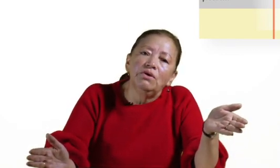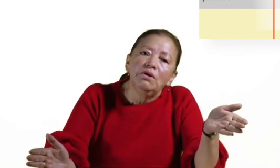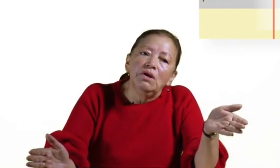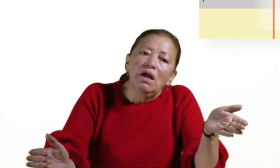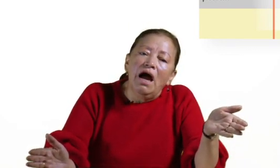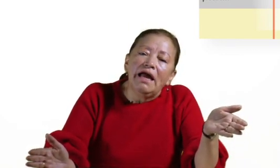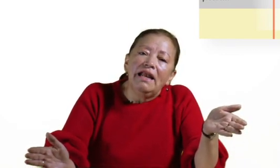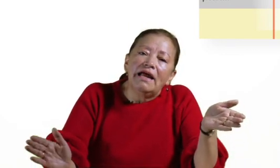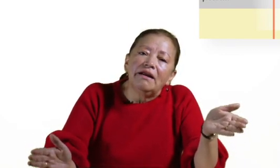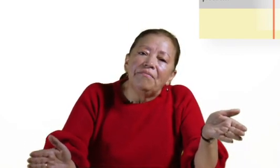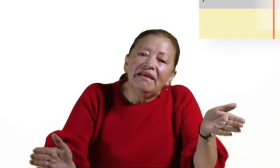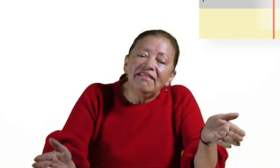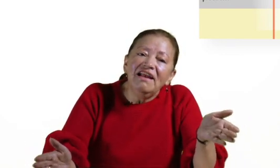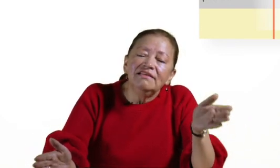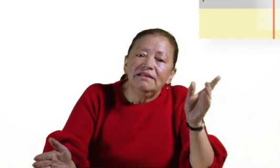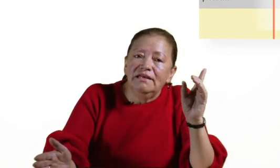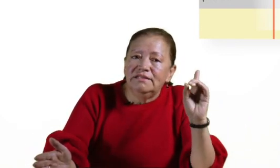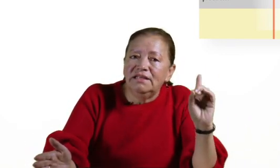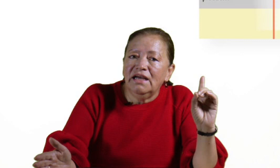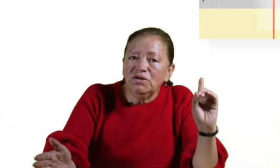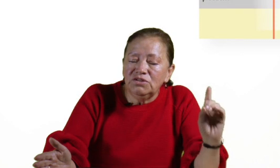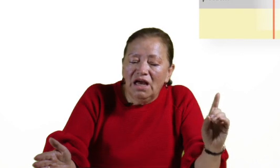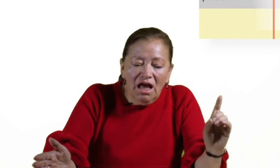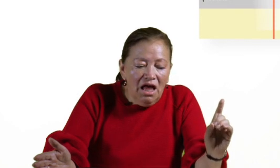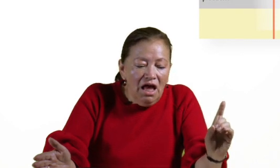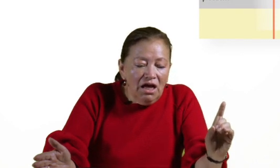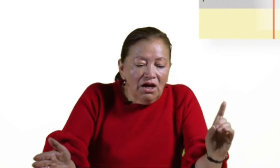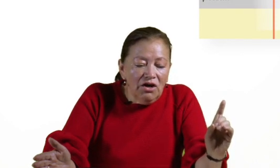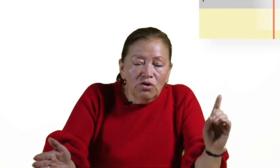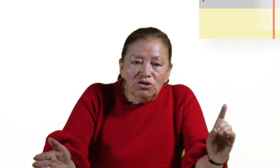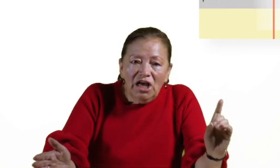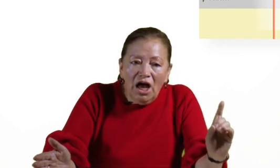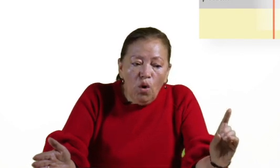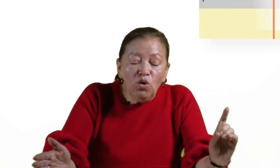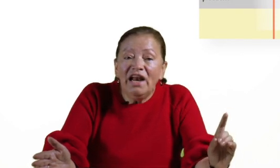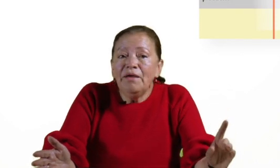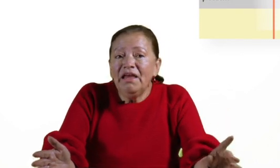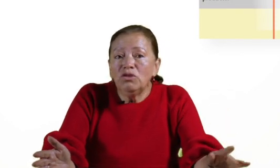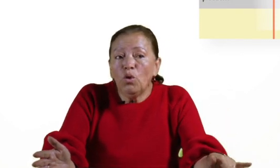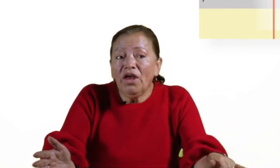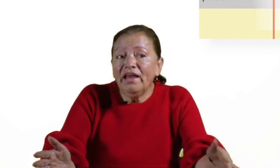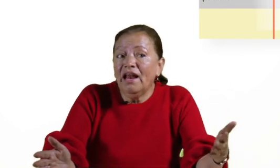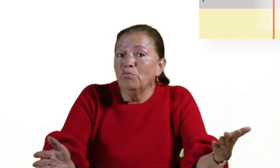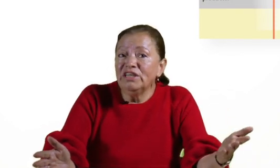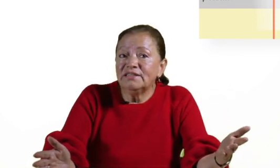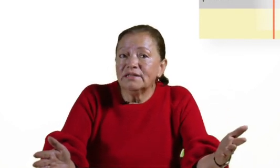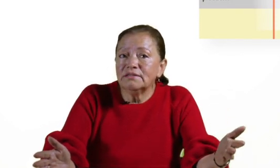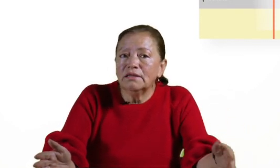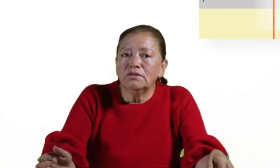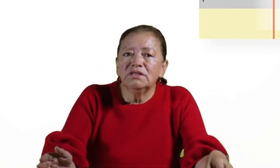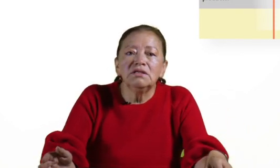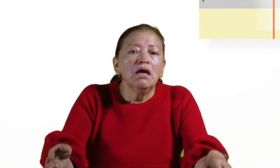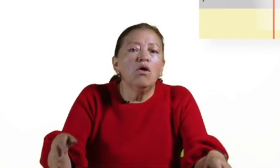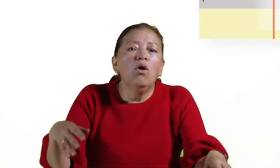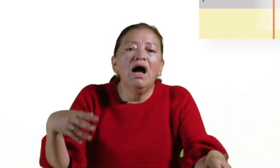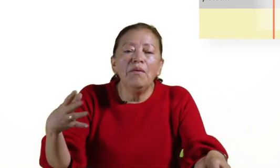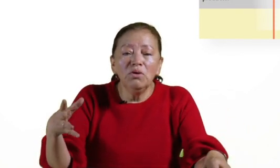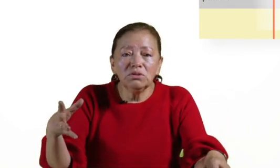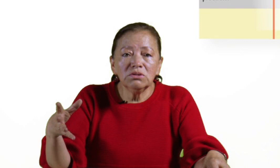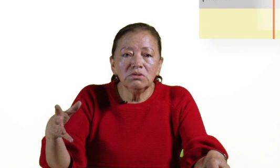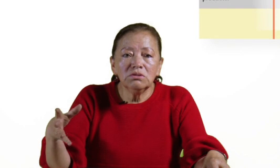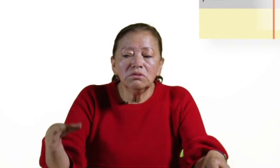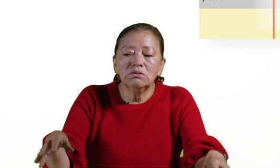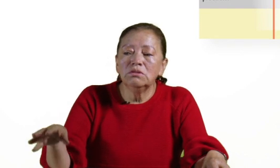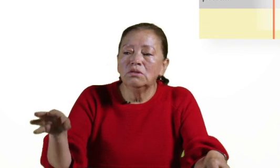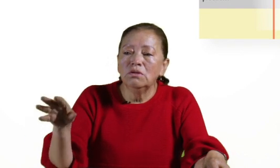todo. La herramienta de la estadística nos da un elemento que es las muestras. Entonces,